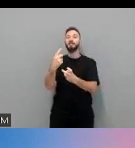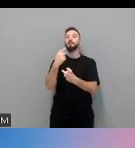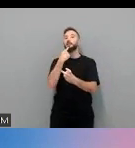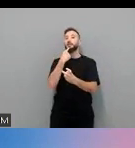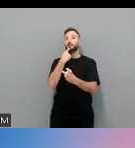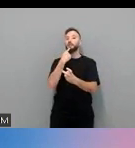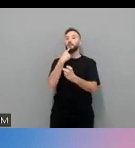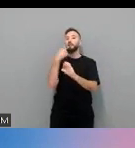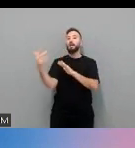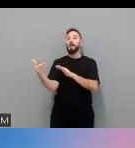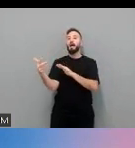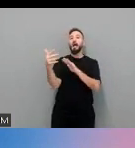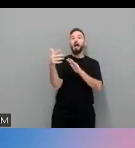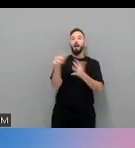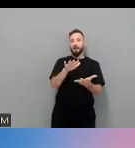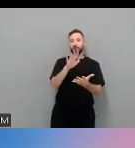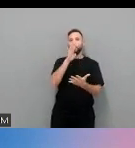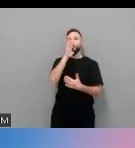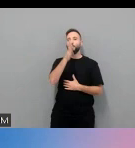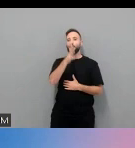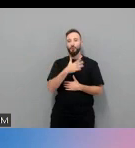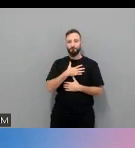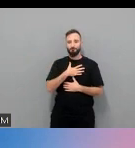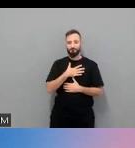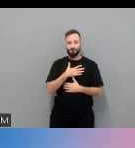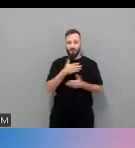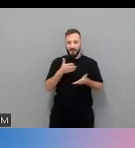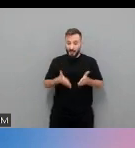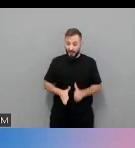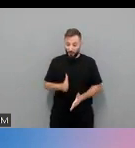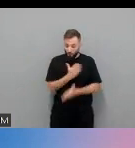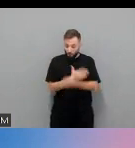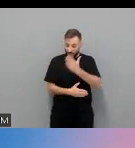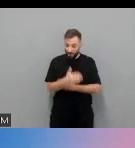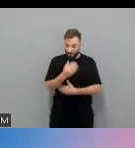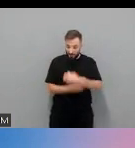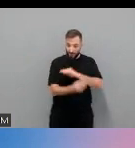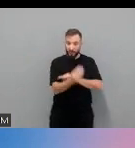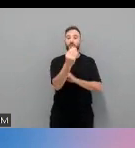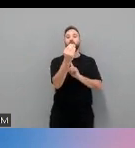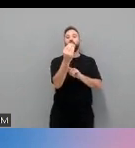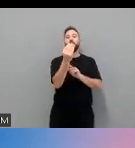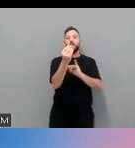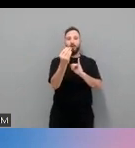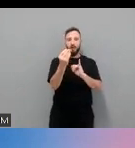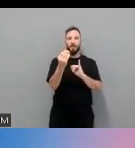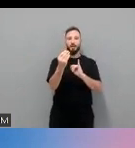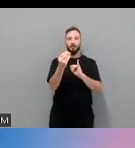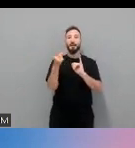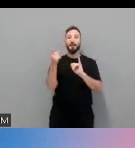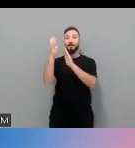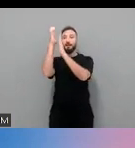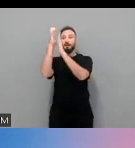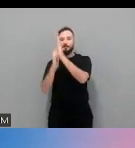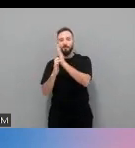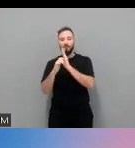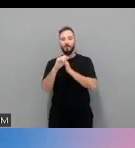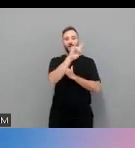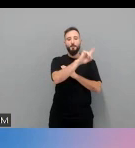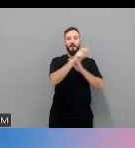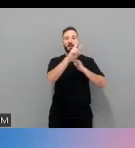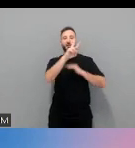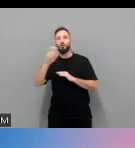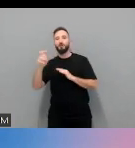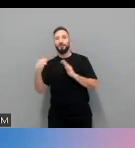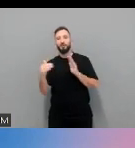que se nos aplican por tener algún hijo con discapacidad. Y esa deducción son de 1.200 euros al año por